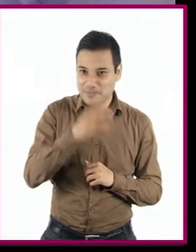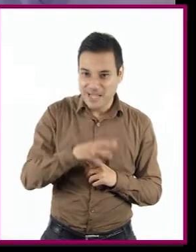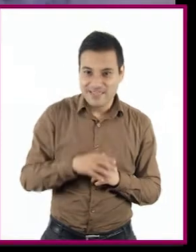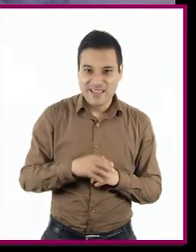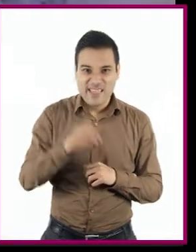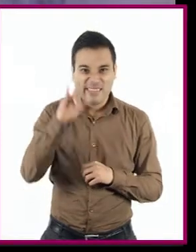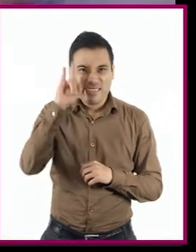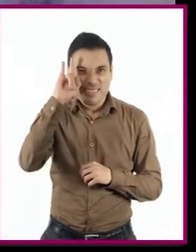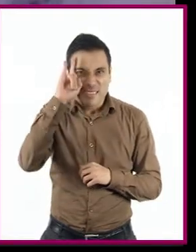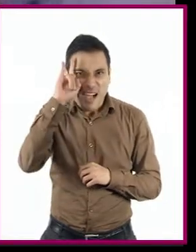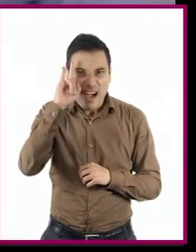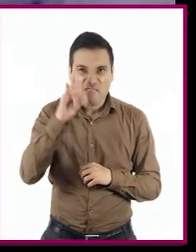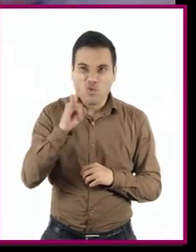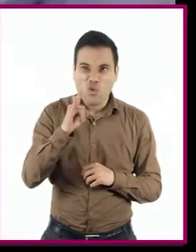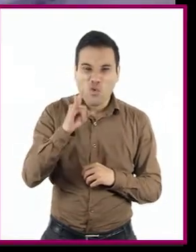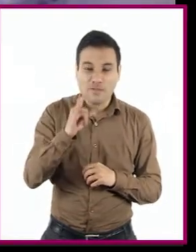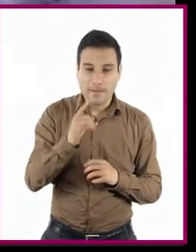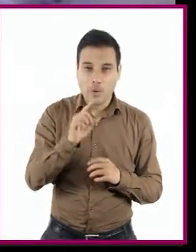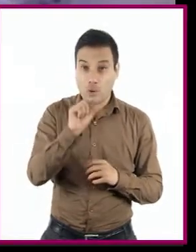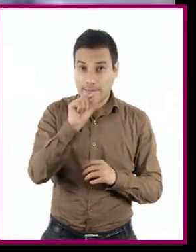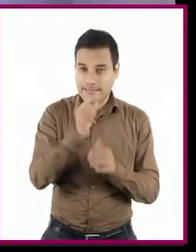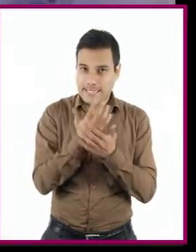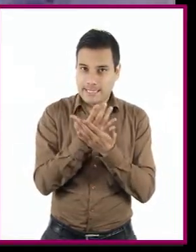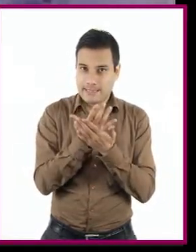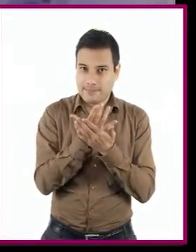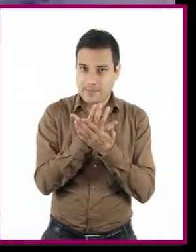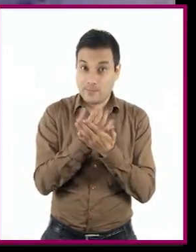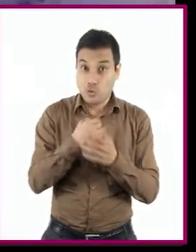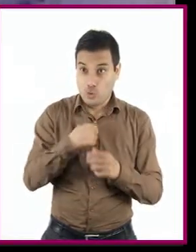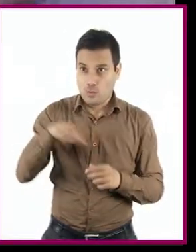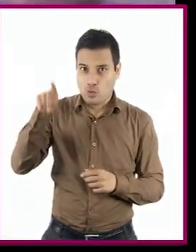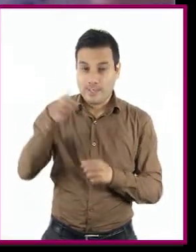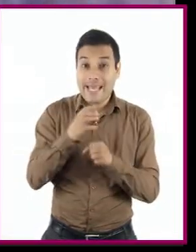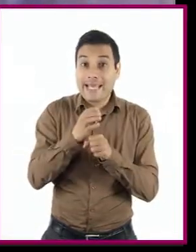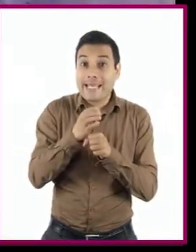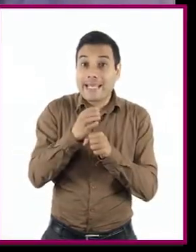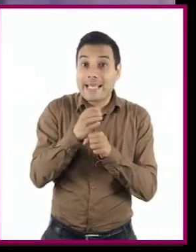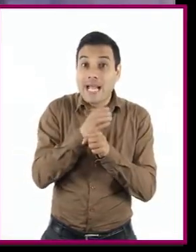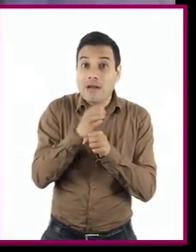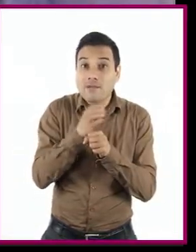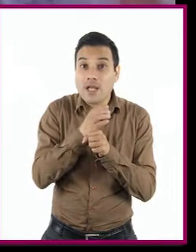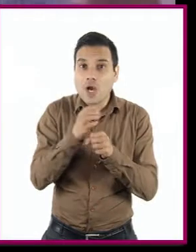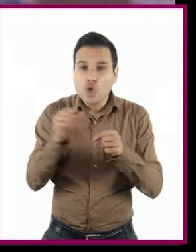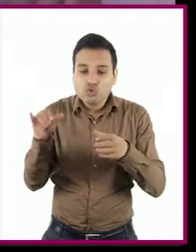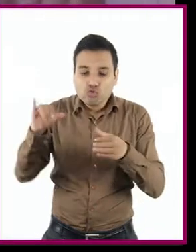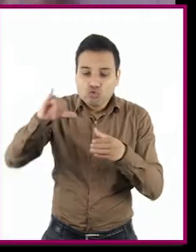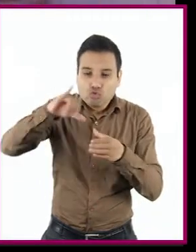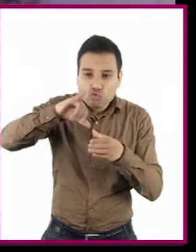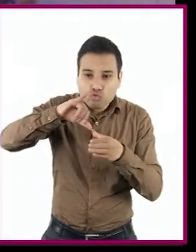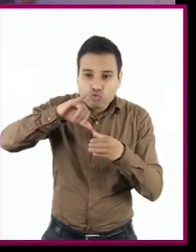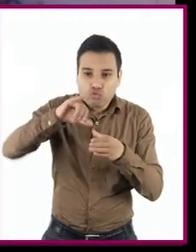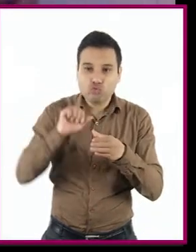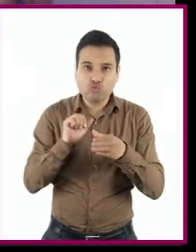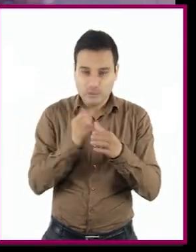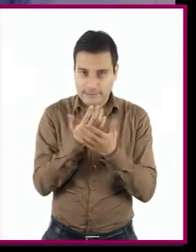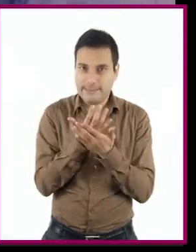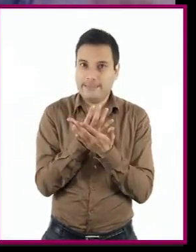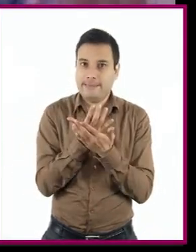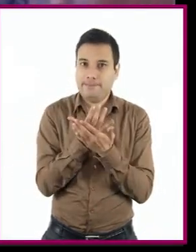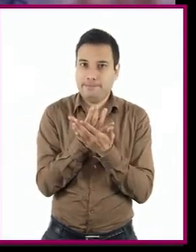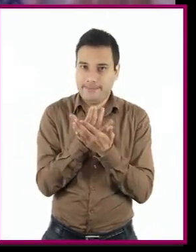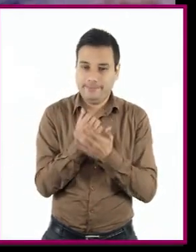Pero ahora vengo, mi querida Giovanna, voy por más cafecito porque ahora quiero acompañarlos